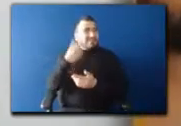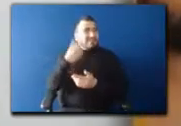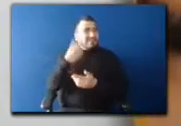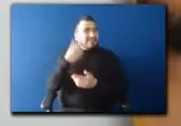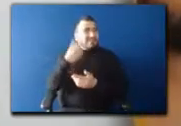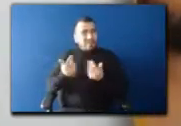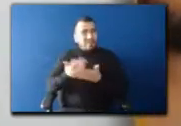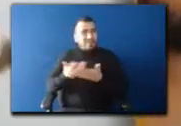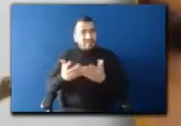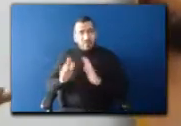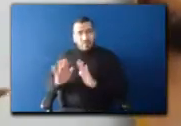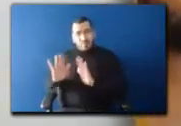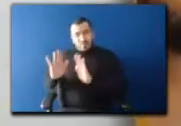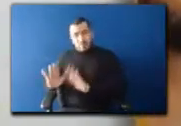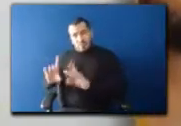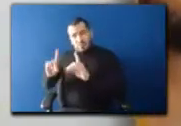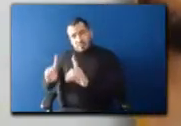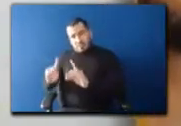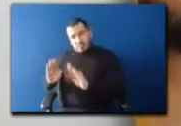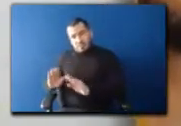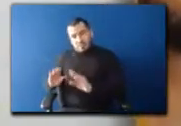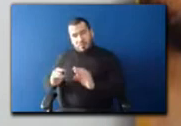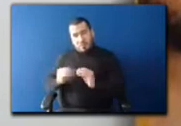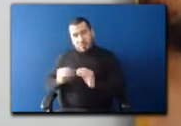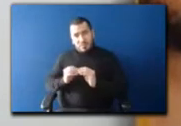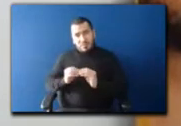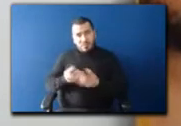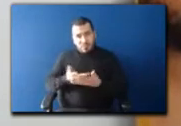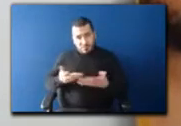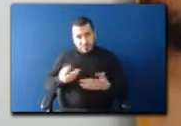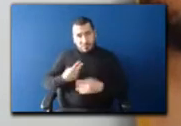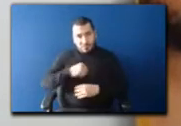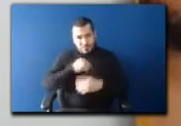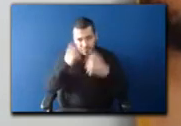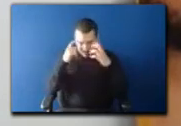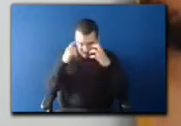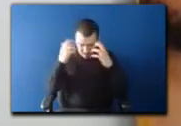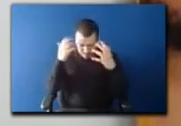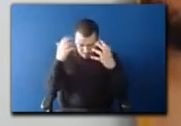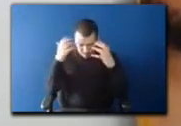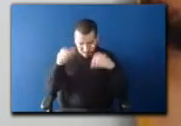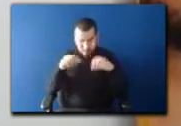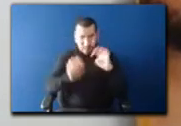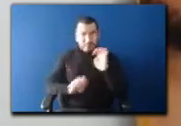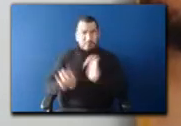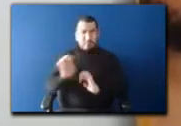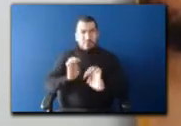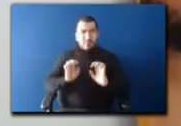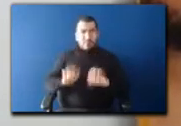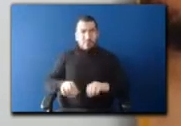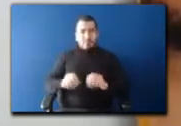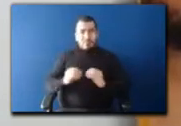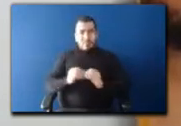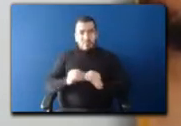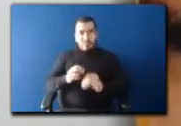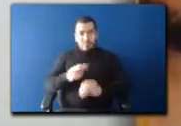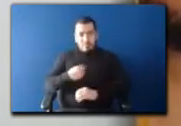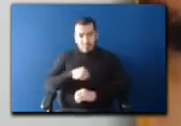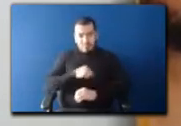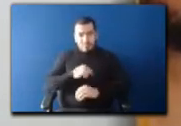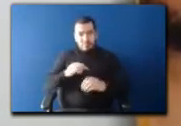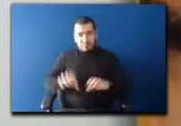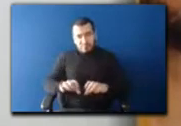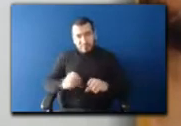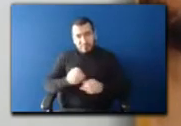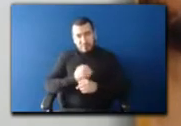es su decisión. Hay muchas cosas que nosotros podemos, de esos dolores de cabeza, evitarlos. Créanme, hemos hecho el ejercicio. Cuentas de ahorro, cuota